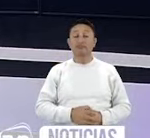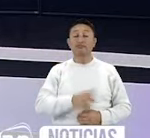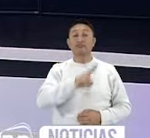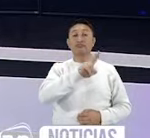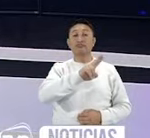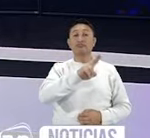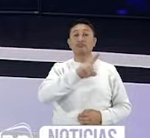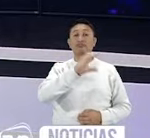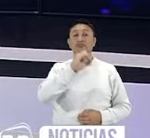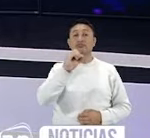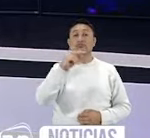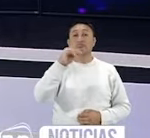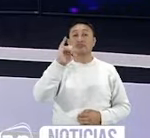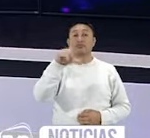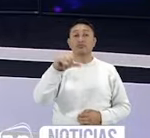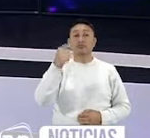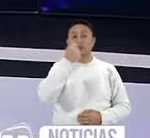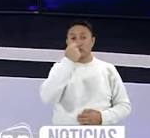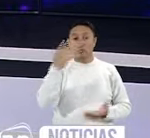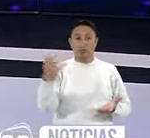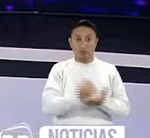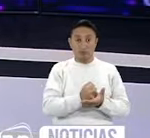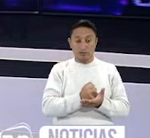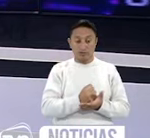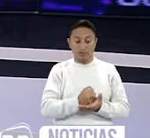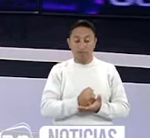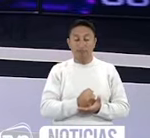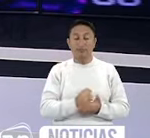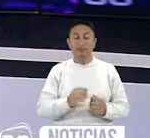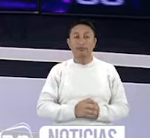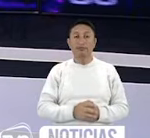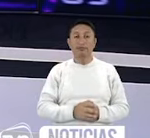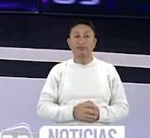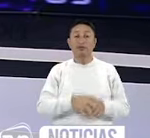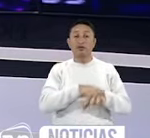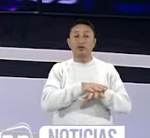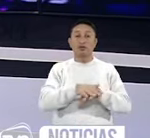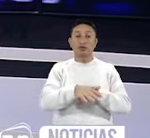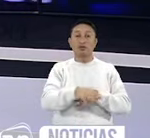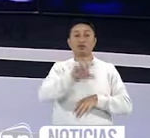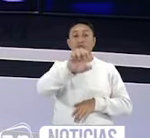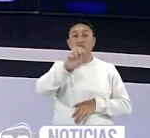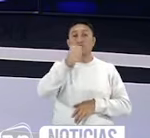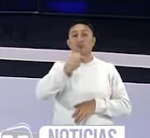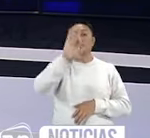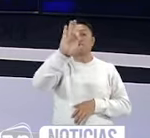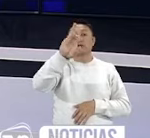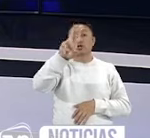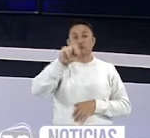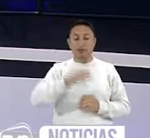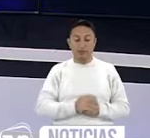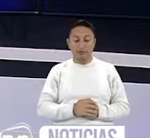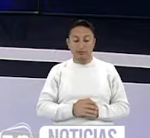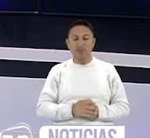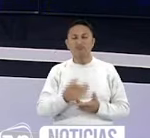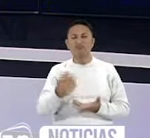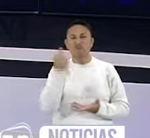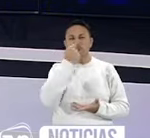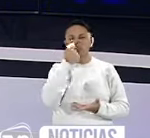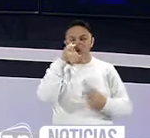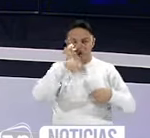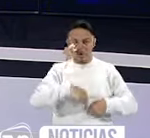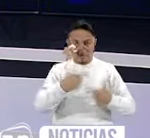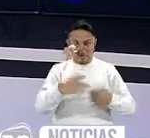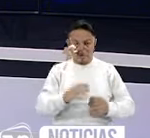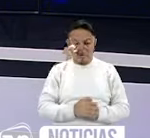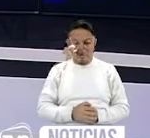droga fueron decomisadas en uno de los ramales del Estero Salado en el puerto principal. La sustancia estaba lista para contaminar